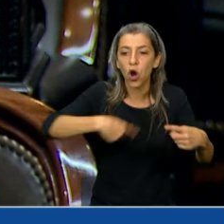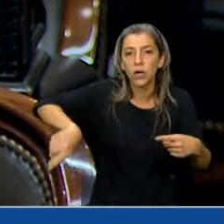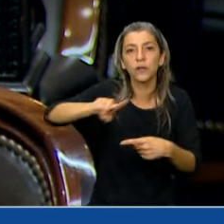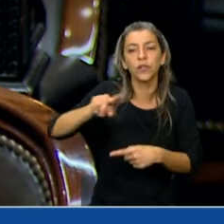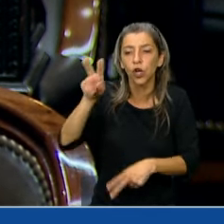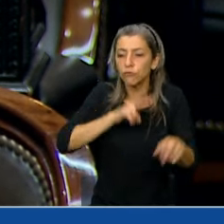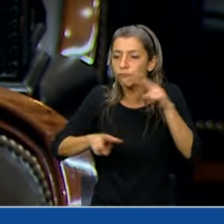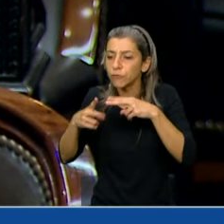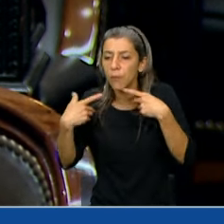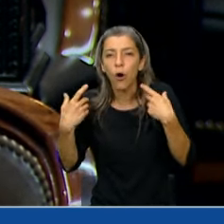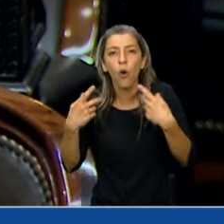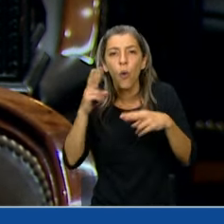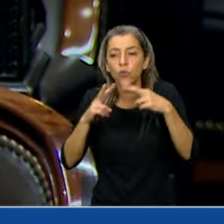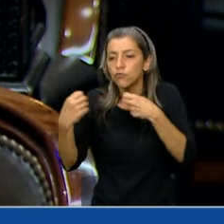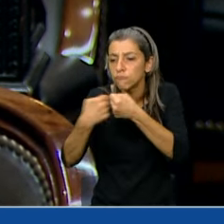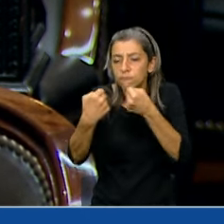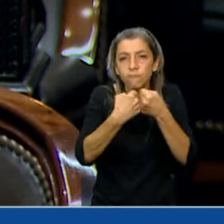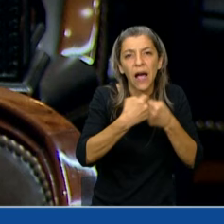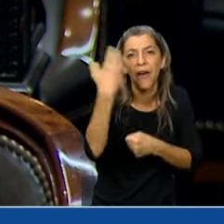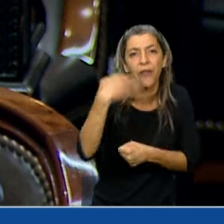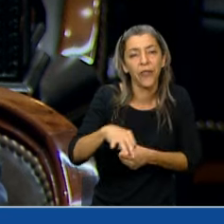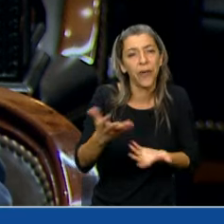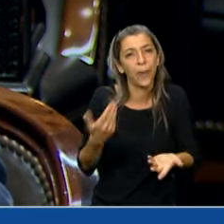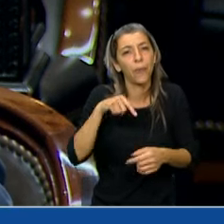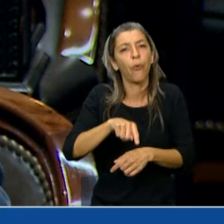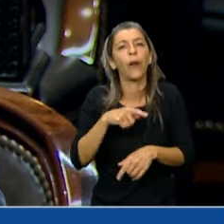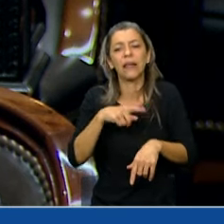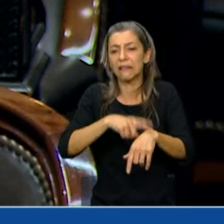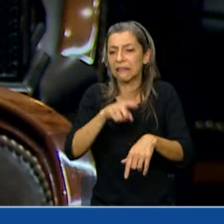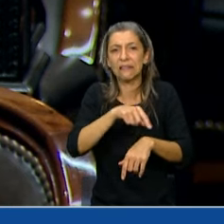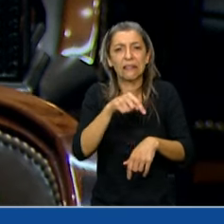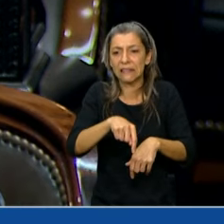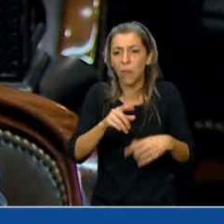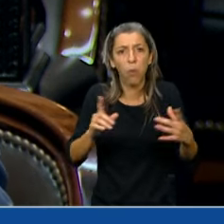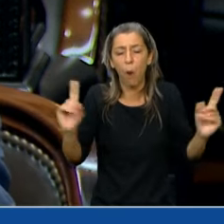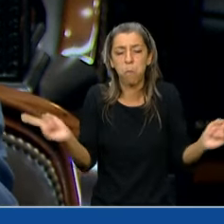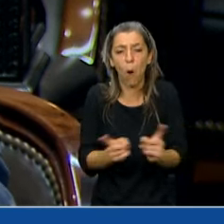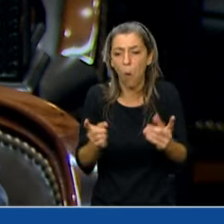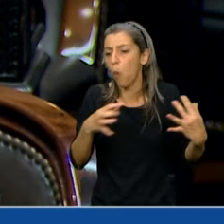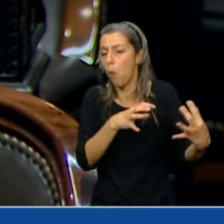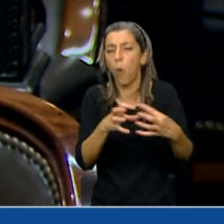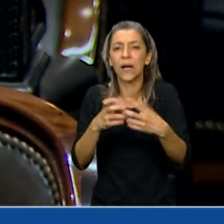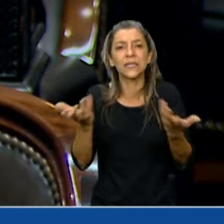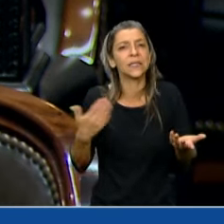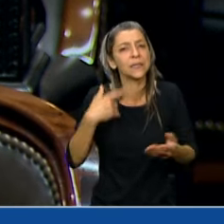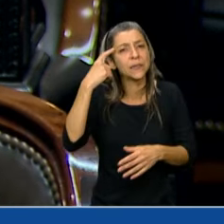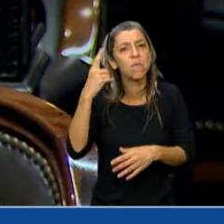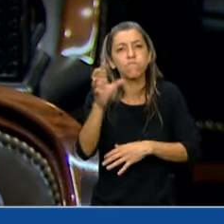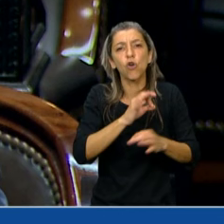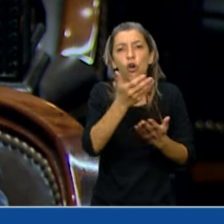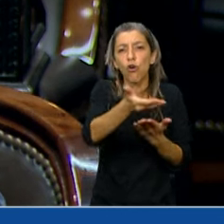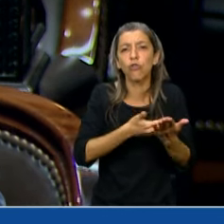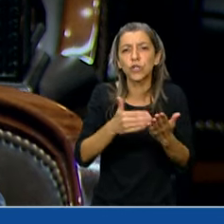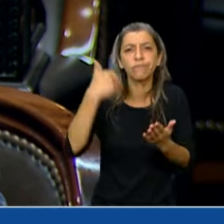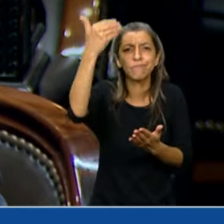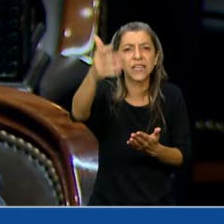debate a la ligera estamos hablando de un proyecto a 30 años de la Argentina que nos imaginamos no podemos